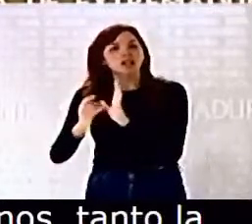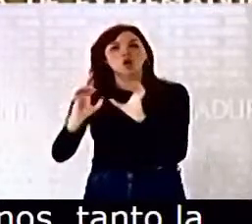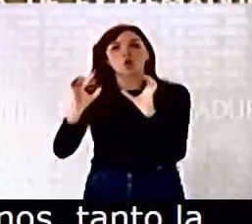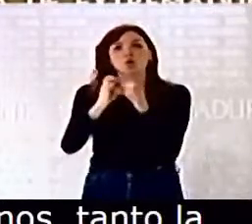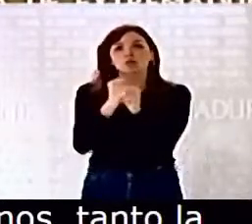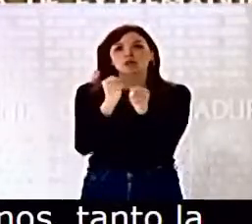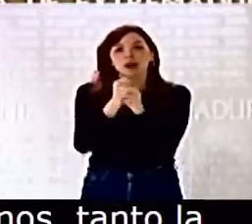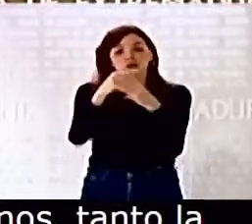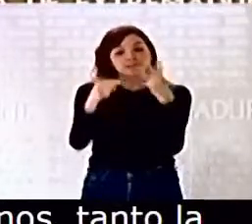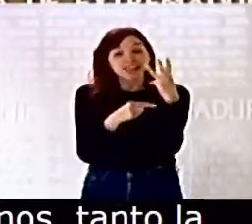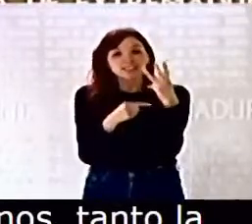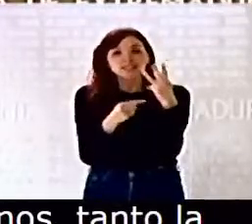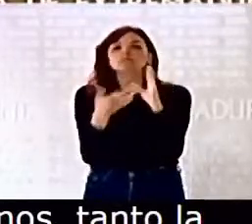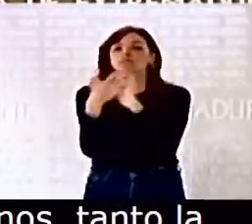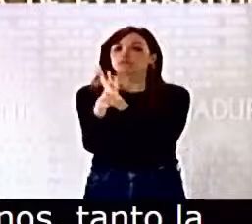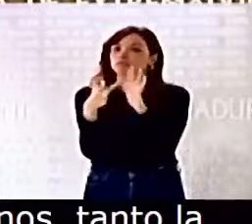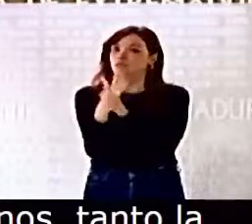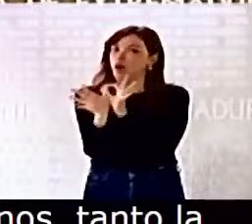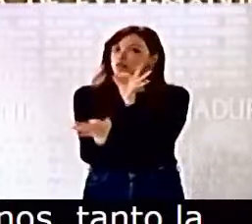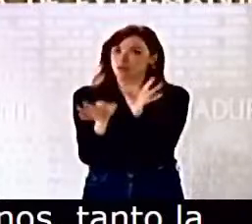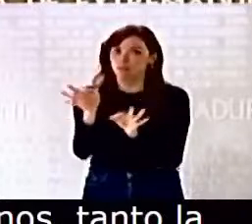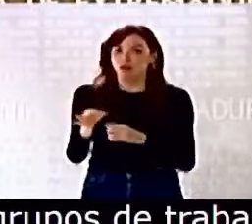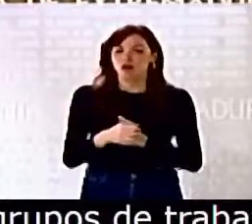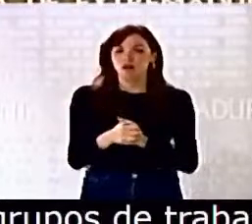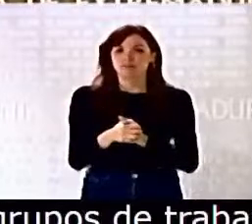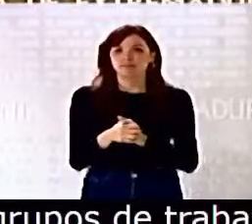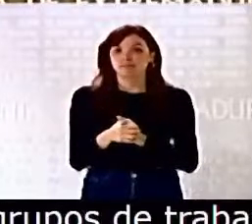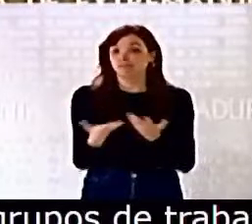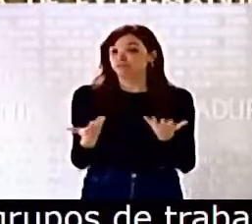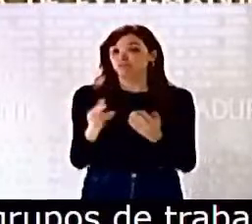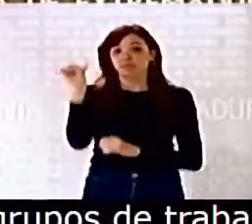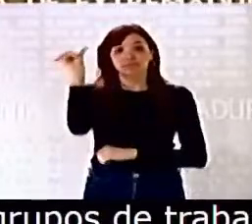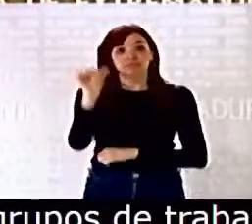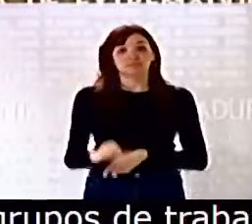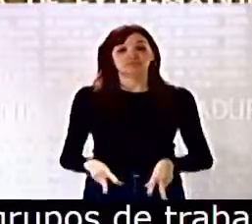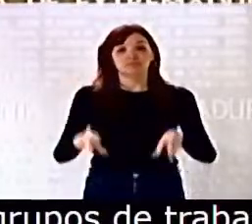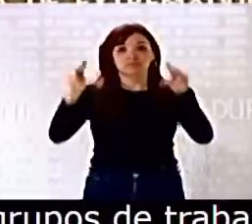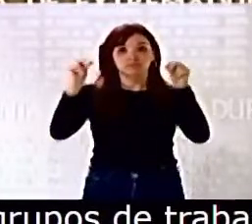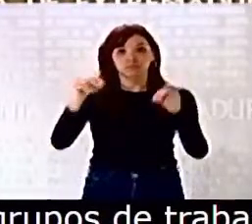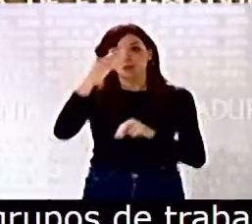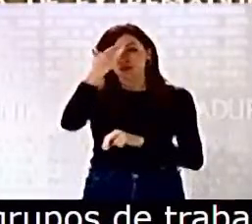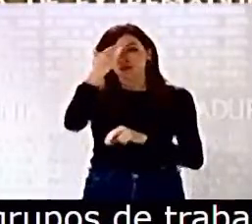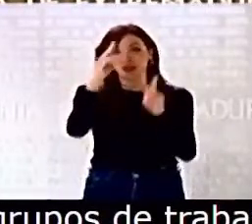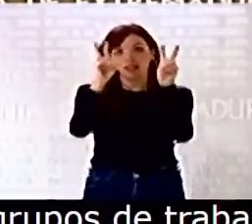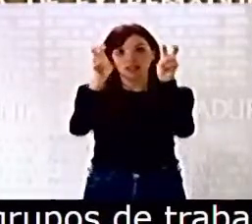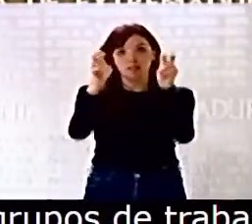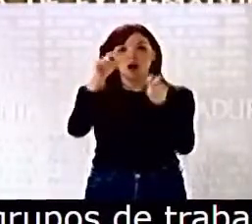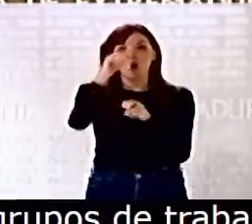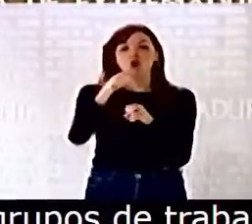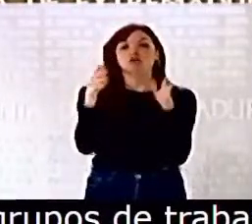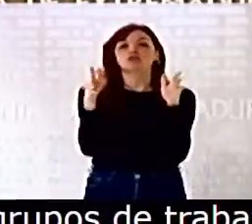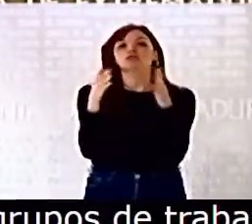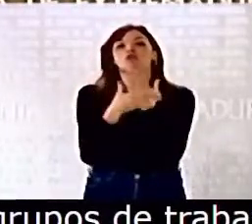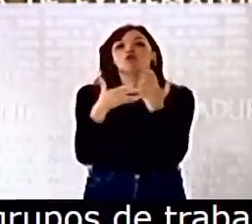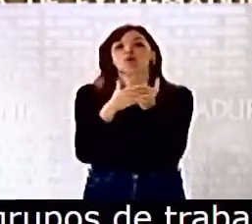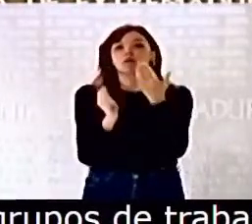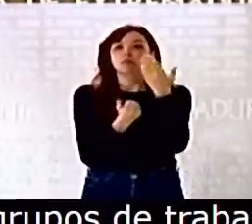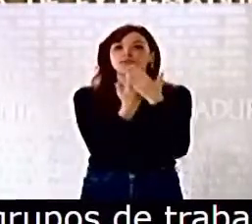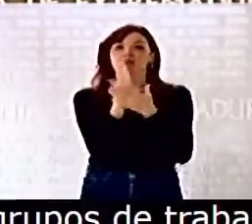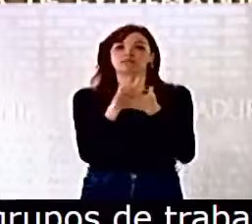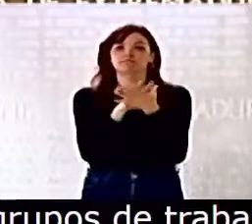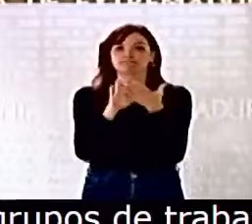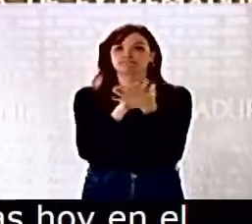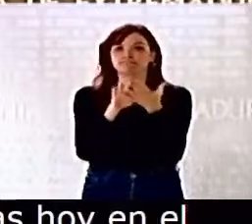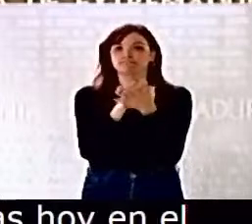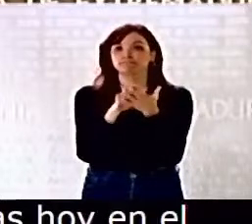de trabajo. Y con esto concluyo las principales cuestiones abordadas hoy en el Consejo de Gobierno y quedo